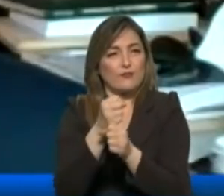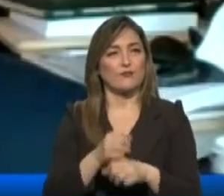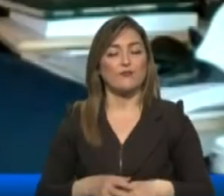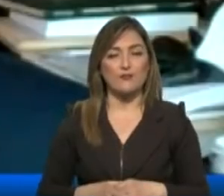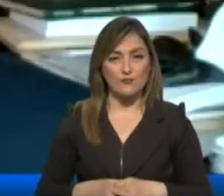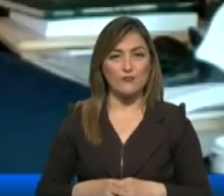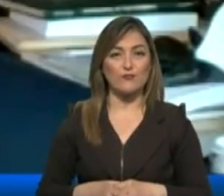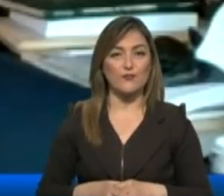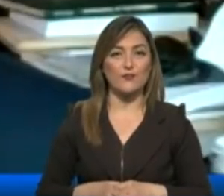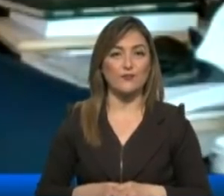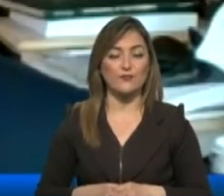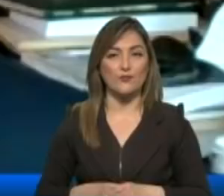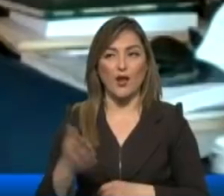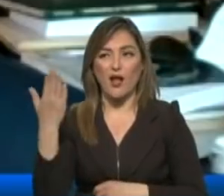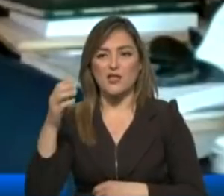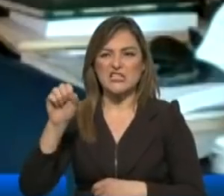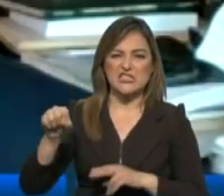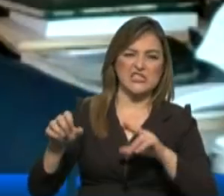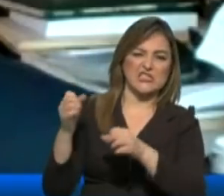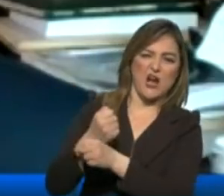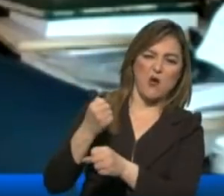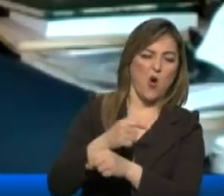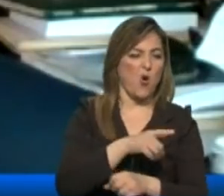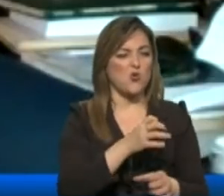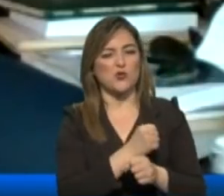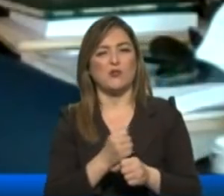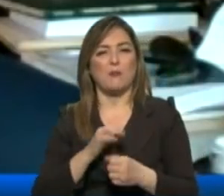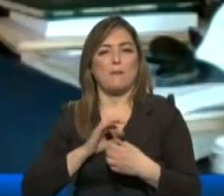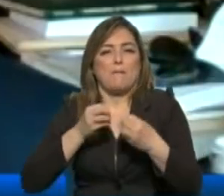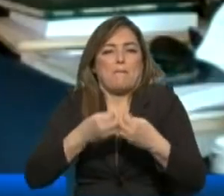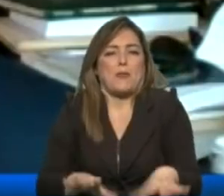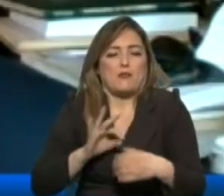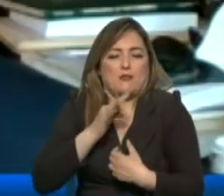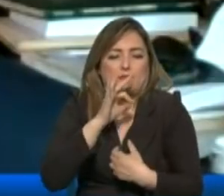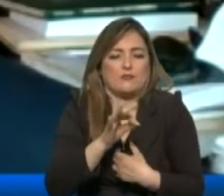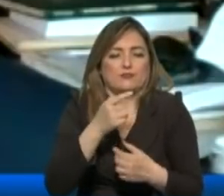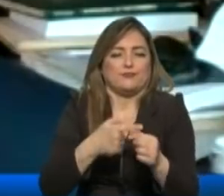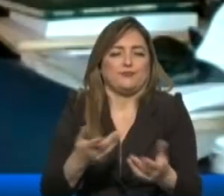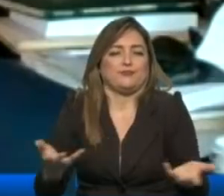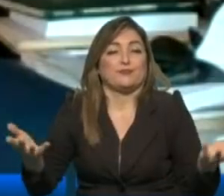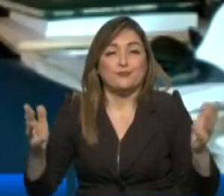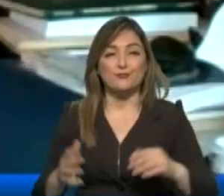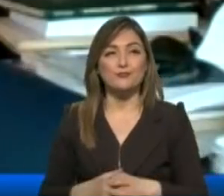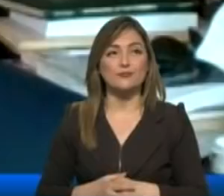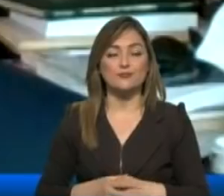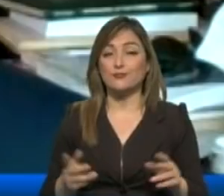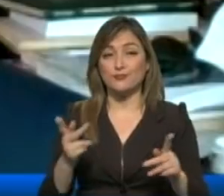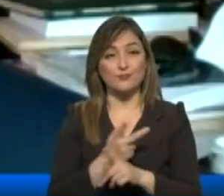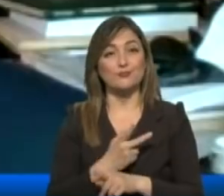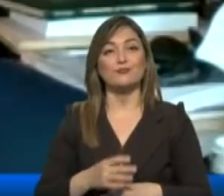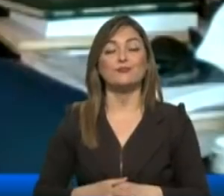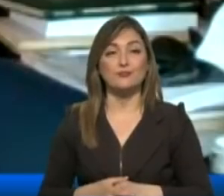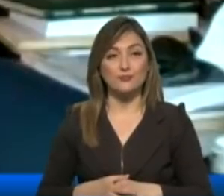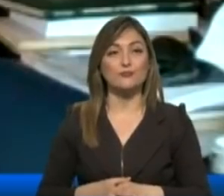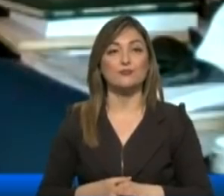solo por lo que ha hecho o no ha hecho Yunda, perdidos también por la pandemia. Hoy Quito es la ciudad que está en peores condiciones, la